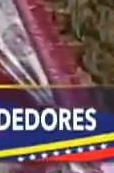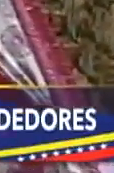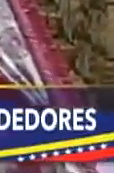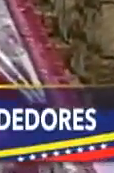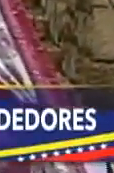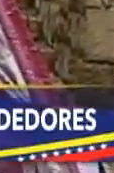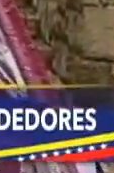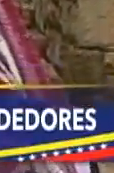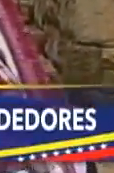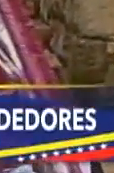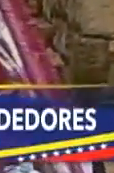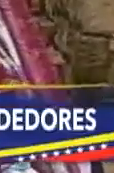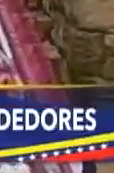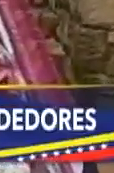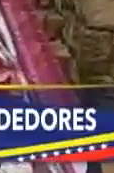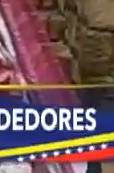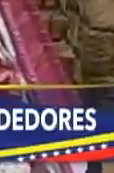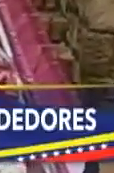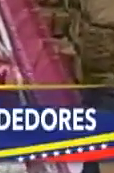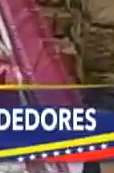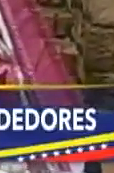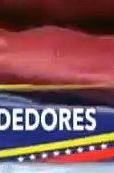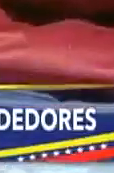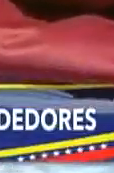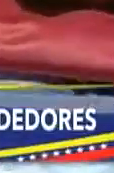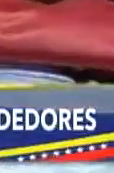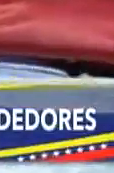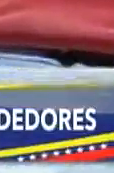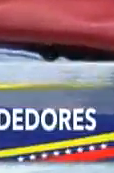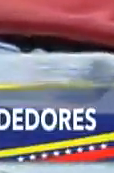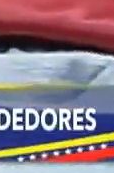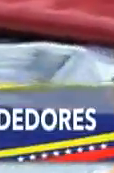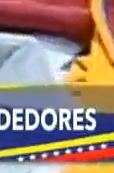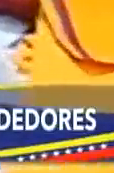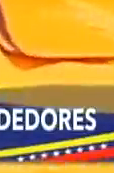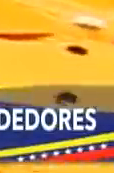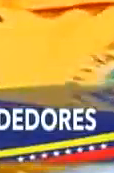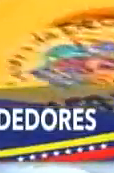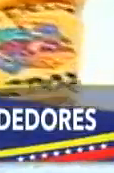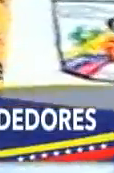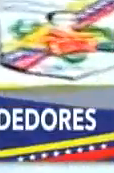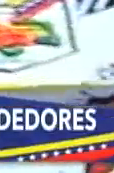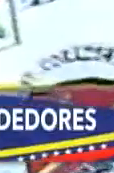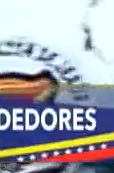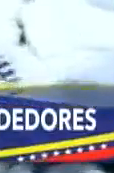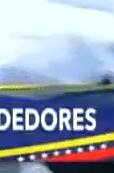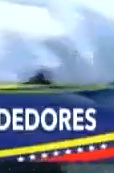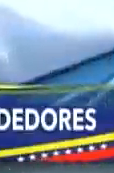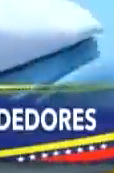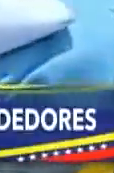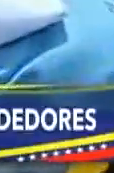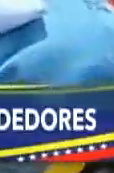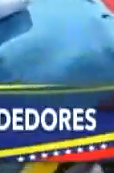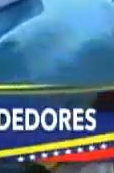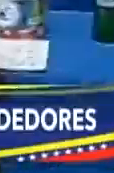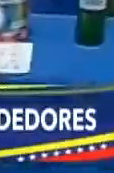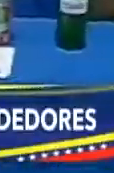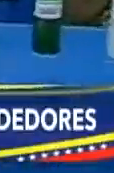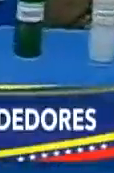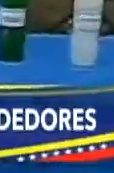4F, la formación del emprendimiento de la Universidad del Emprendimiento, ya hemos formado unos 400,